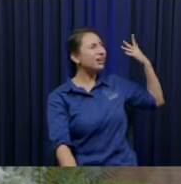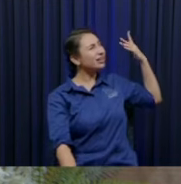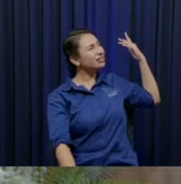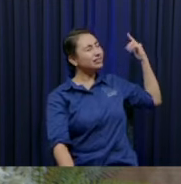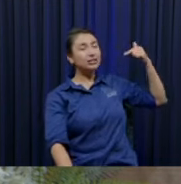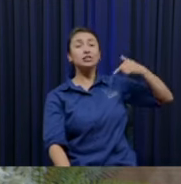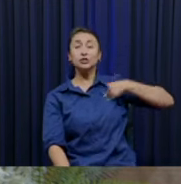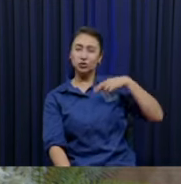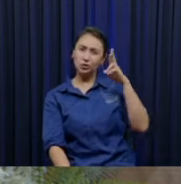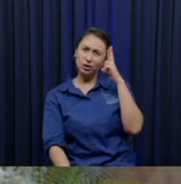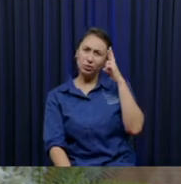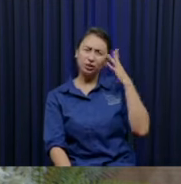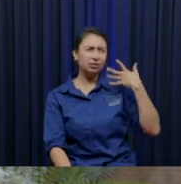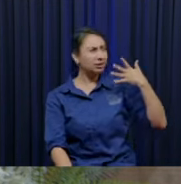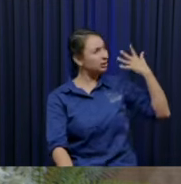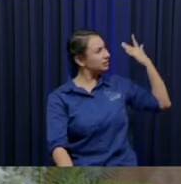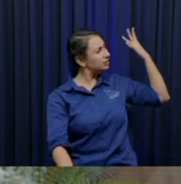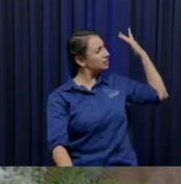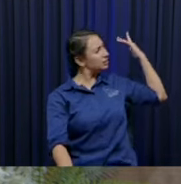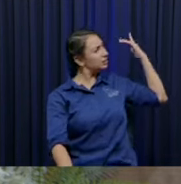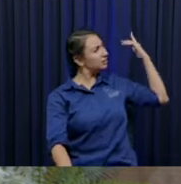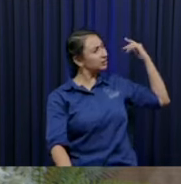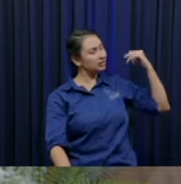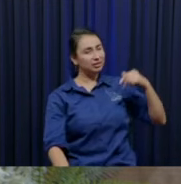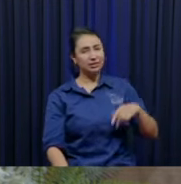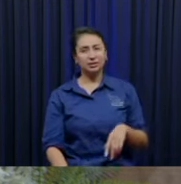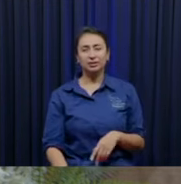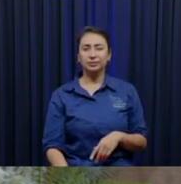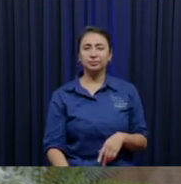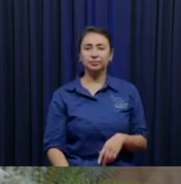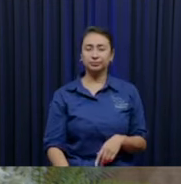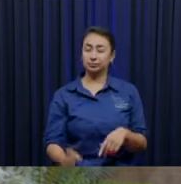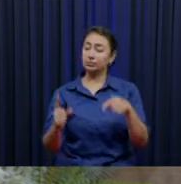qué? Delirium tremens se llama. Que empiezan a ver